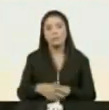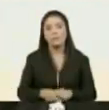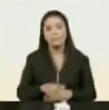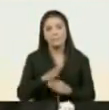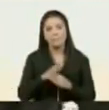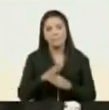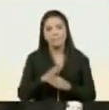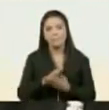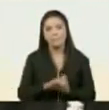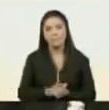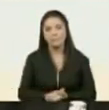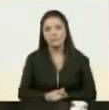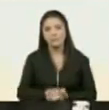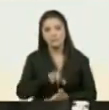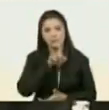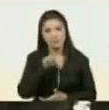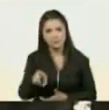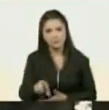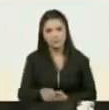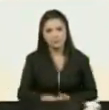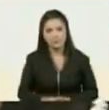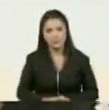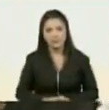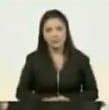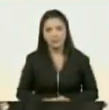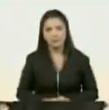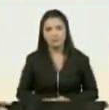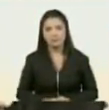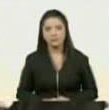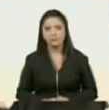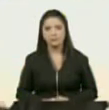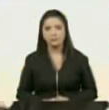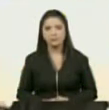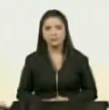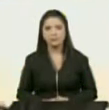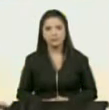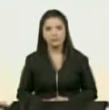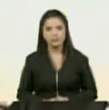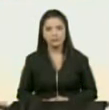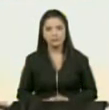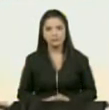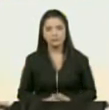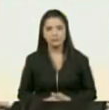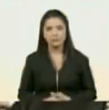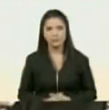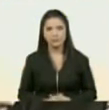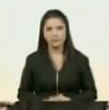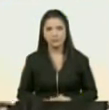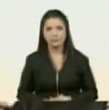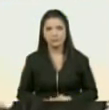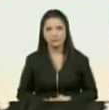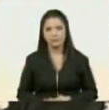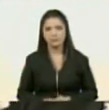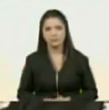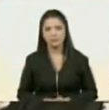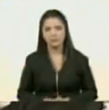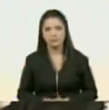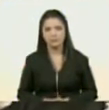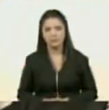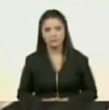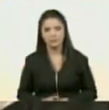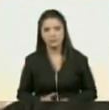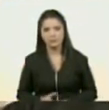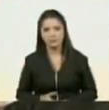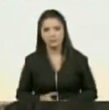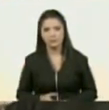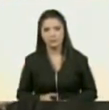ayer, ¿hay otro como ex rector del Consejo Nacional Electoral, es posible realizar las elecciones regionales aún y cuando la Asamblea